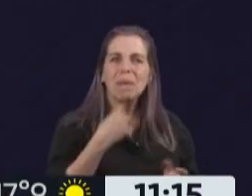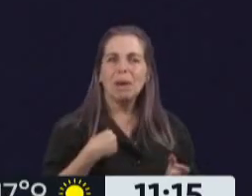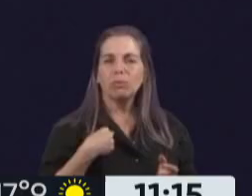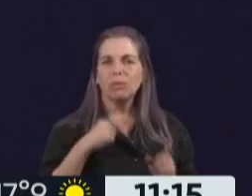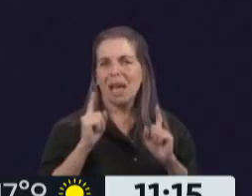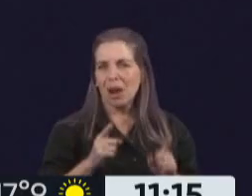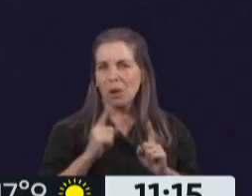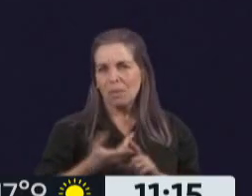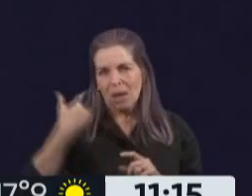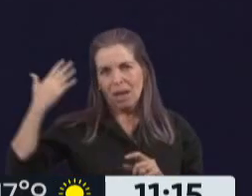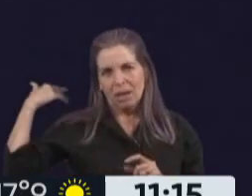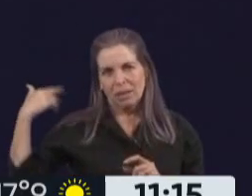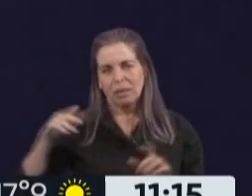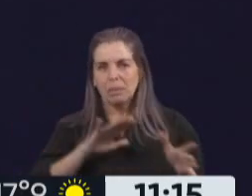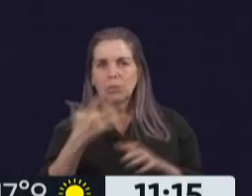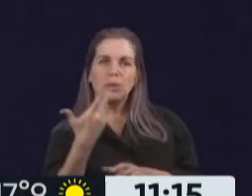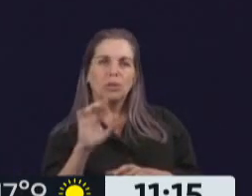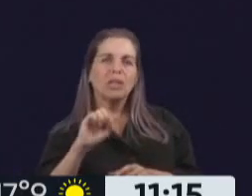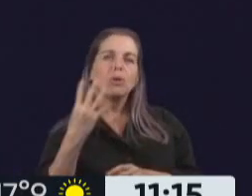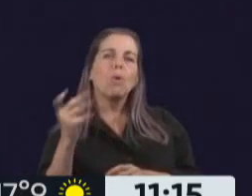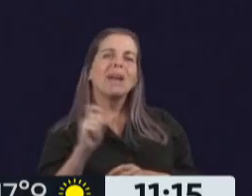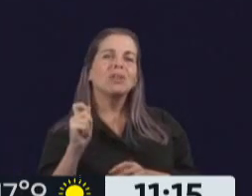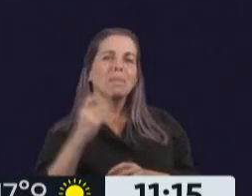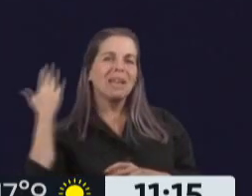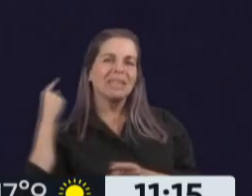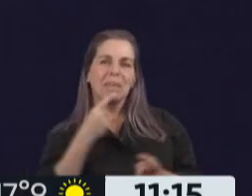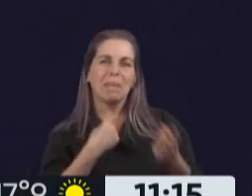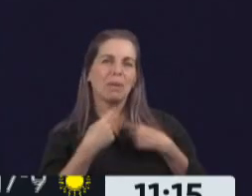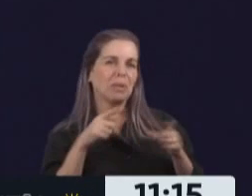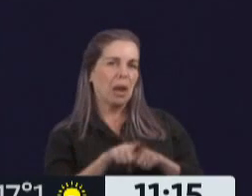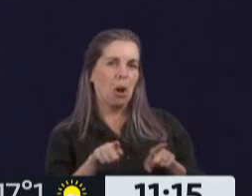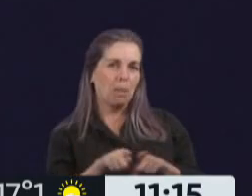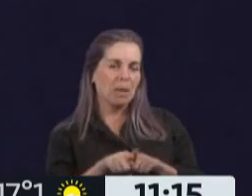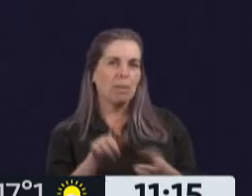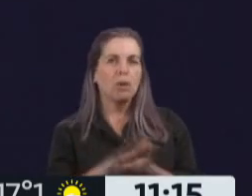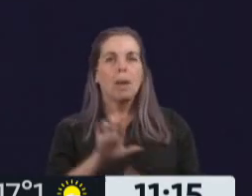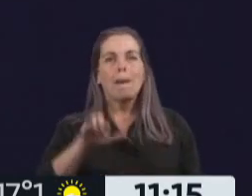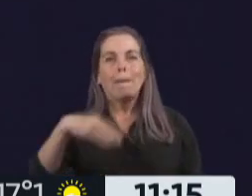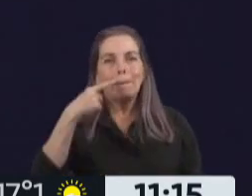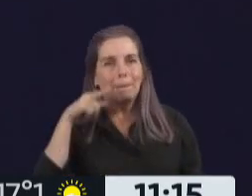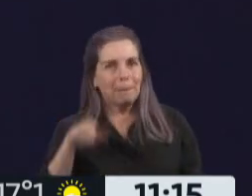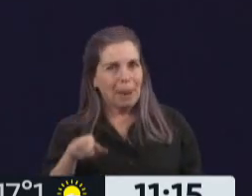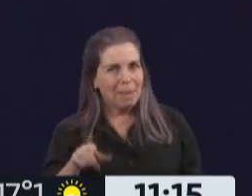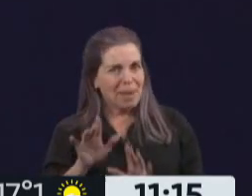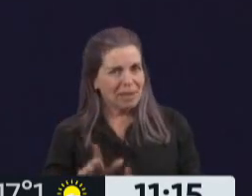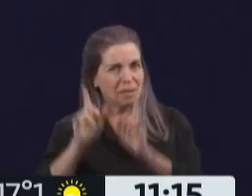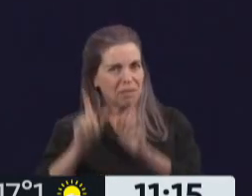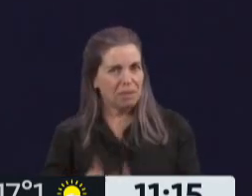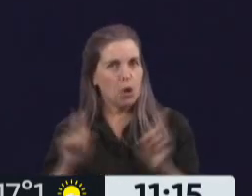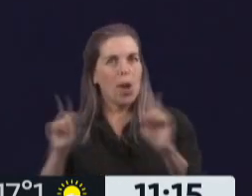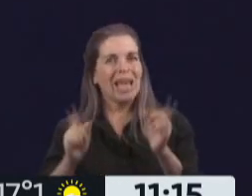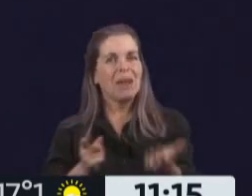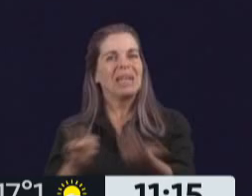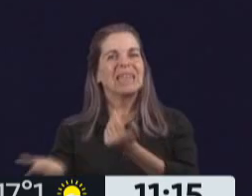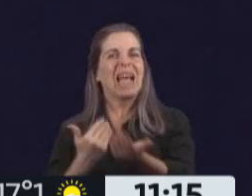oportunidad, hace bastante tiempo, hace 3 o 4 meses, donde había pasado algo similar, PAMI no va a dejar sin medicamentos